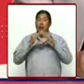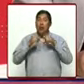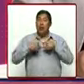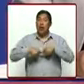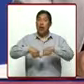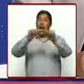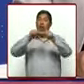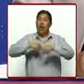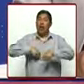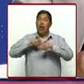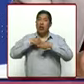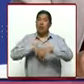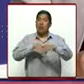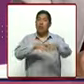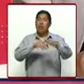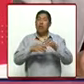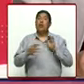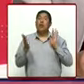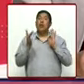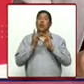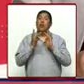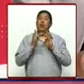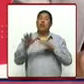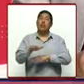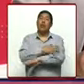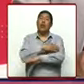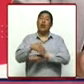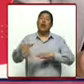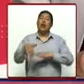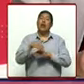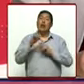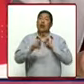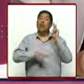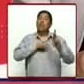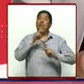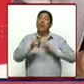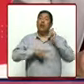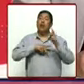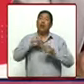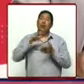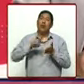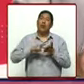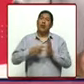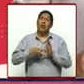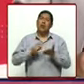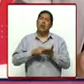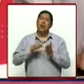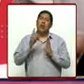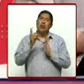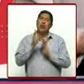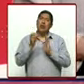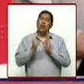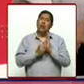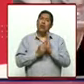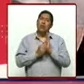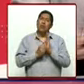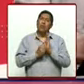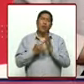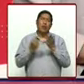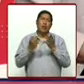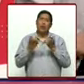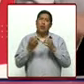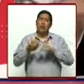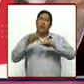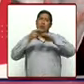Estamos con nuestro compañero Walter Ocio, porque me imagino que también la población ha escuchado qué es lo que significa este decreto, cuánto se está pidiendo de